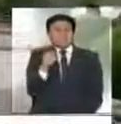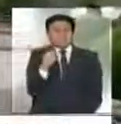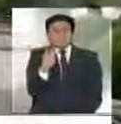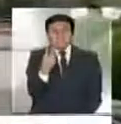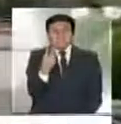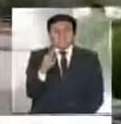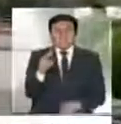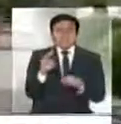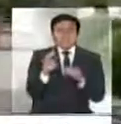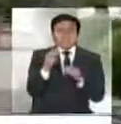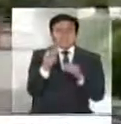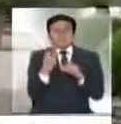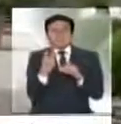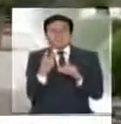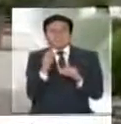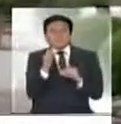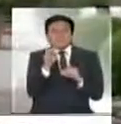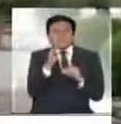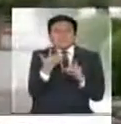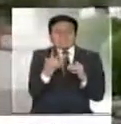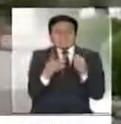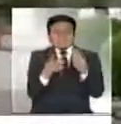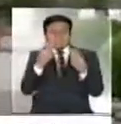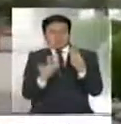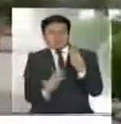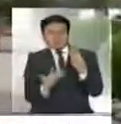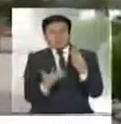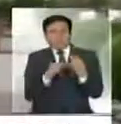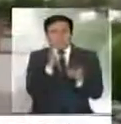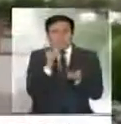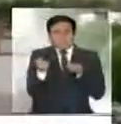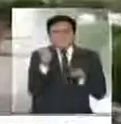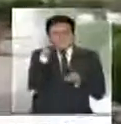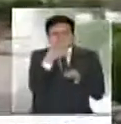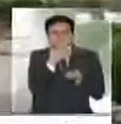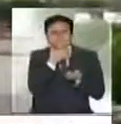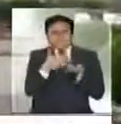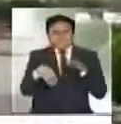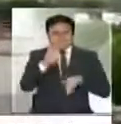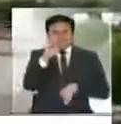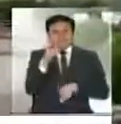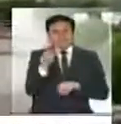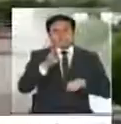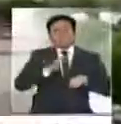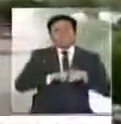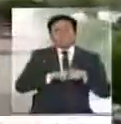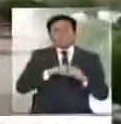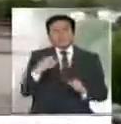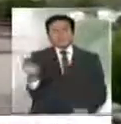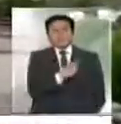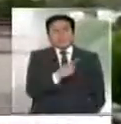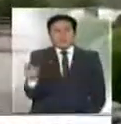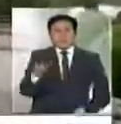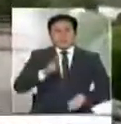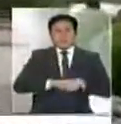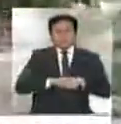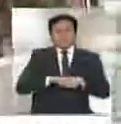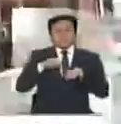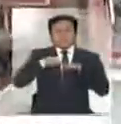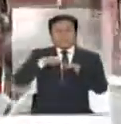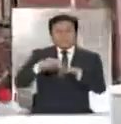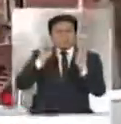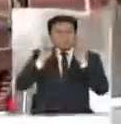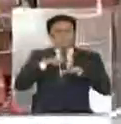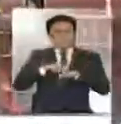primeros quintiles, que son los quintiles donde hay más vulnerabilidad, el doble de los viajes se hace en transporte